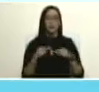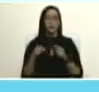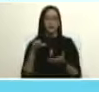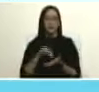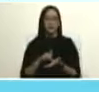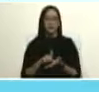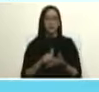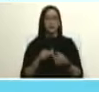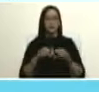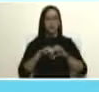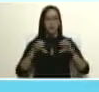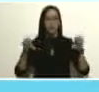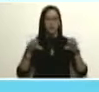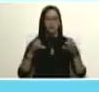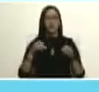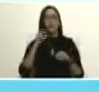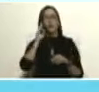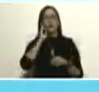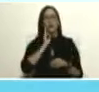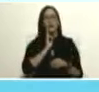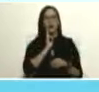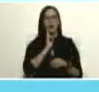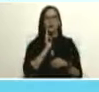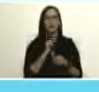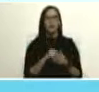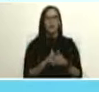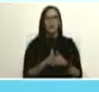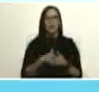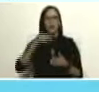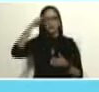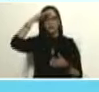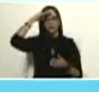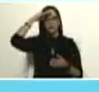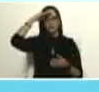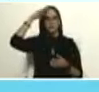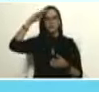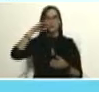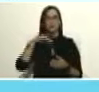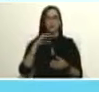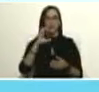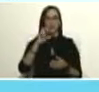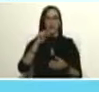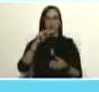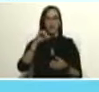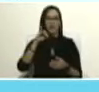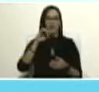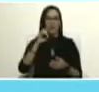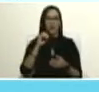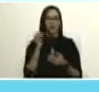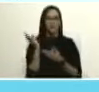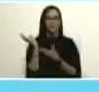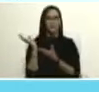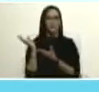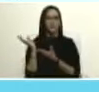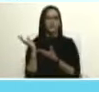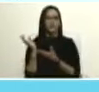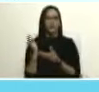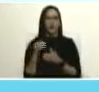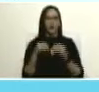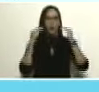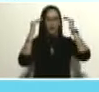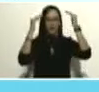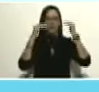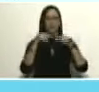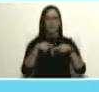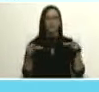Calidad Educativo del Estado Bolívar. El general de división Enio Javier Flores León, comandante de la